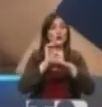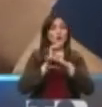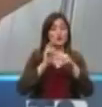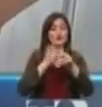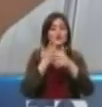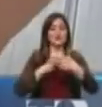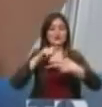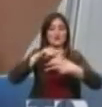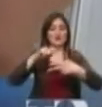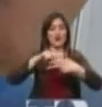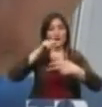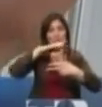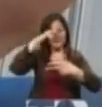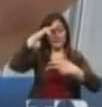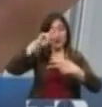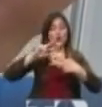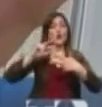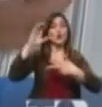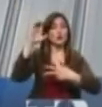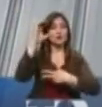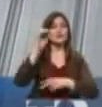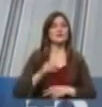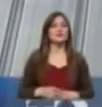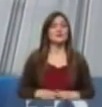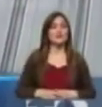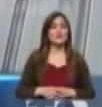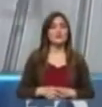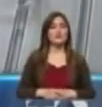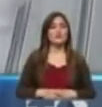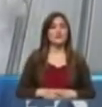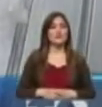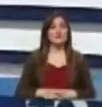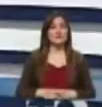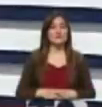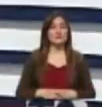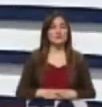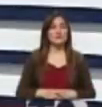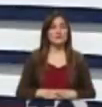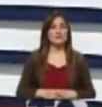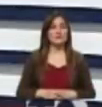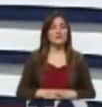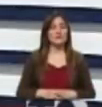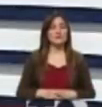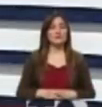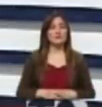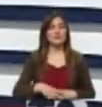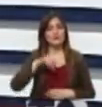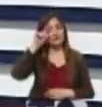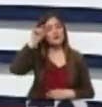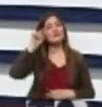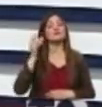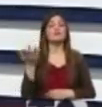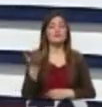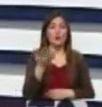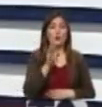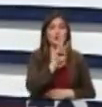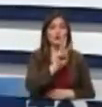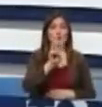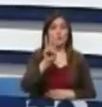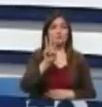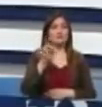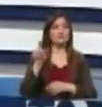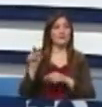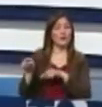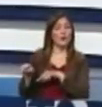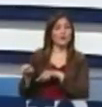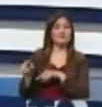tras México y Colombia. Helen Quiñones, 24 horas. Bueno, le recordamos la página web a través de la cual